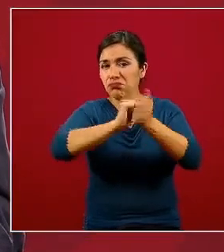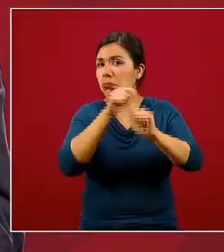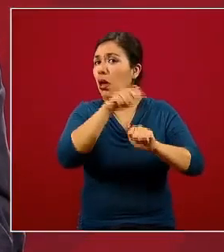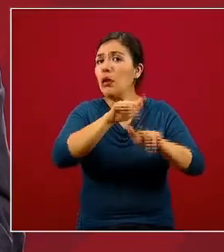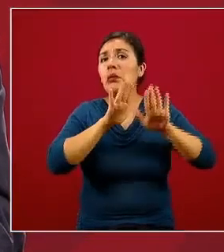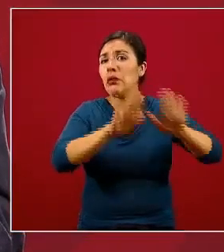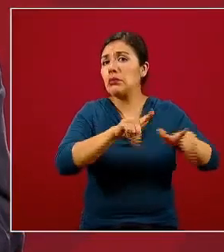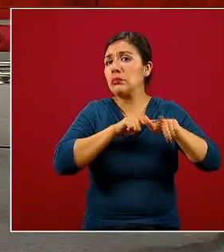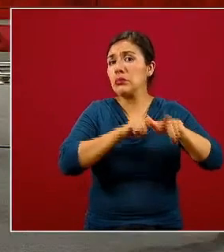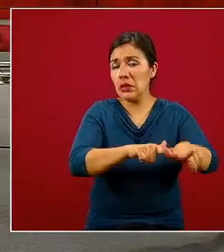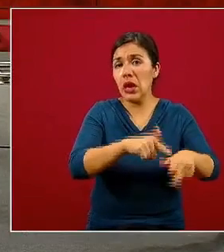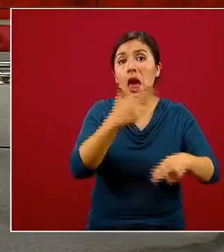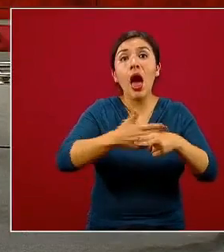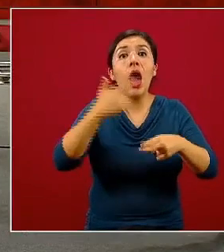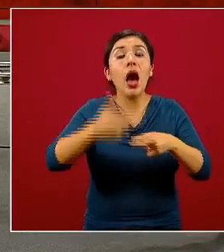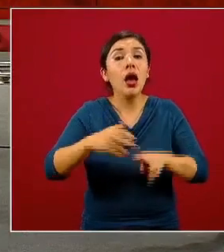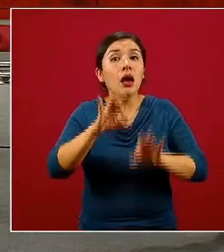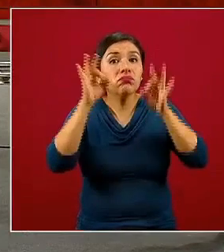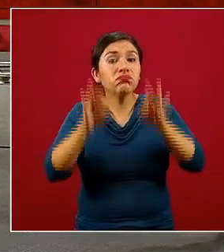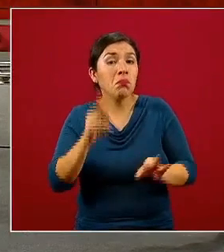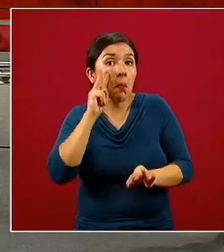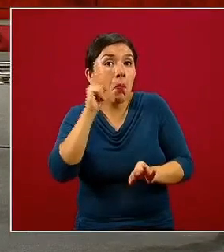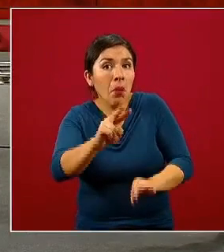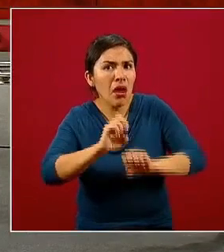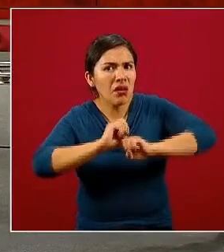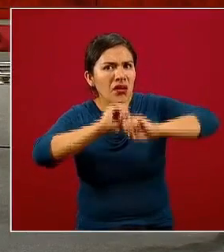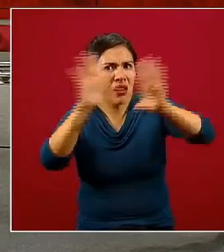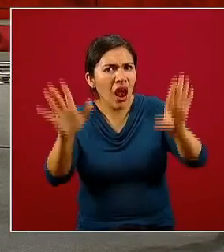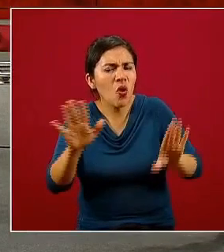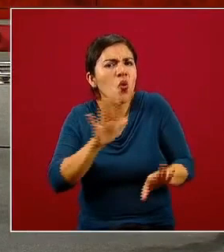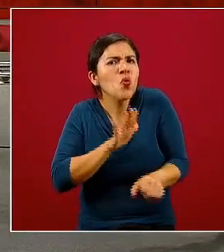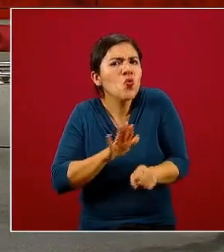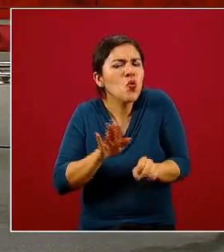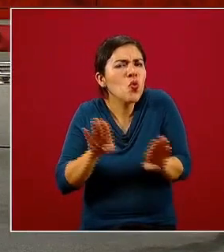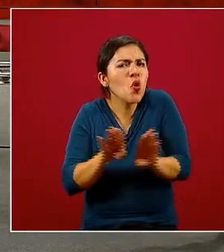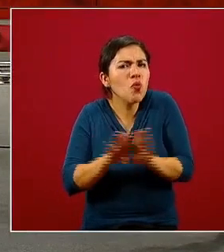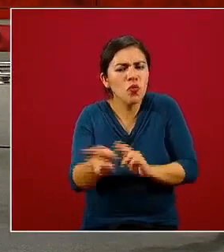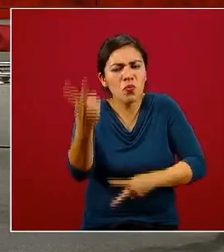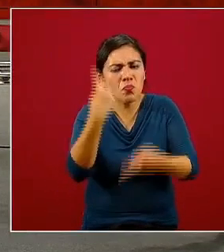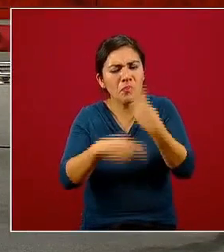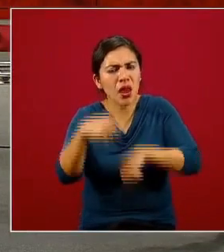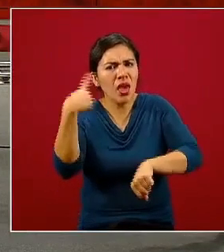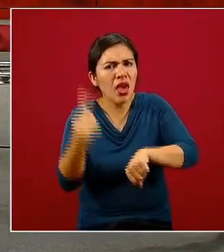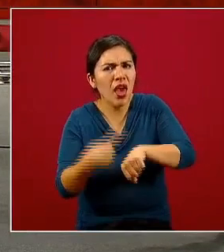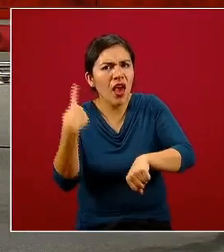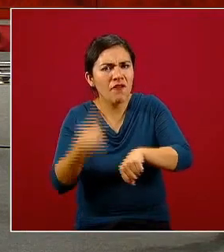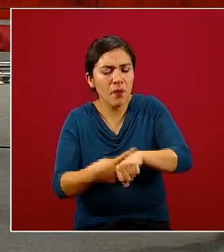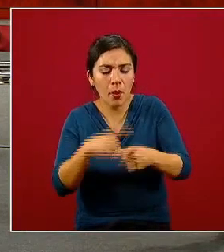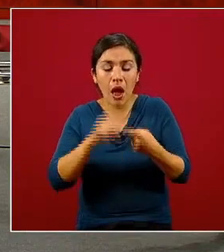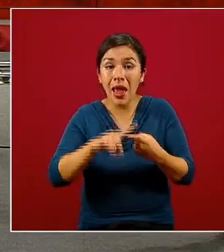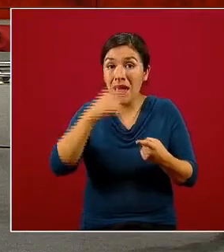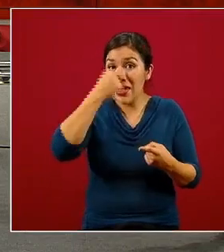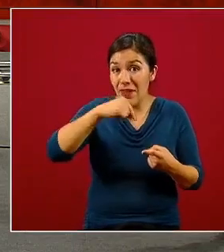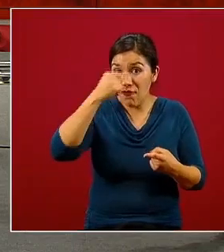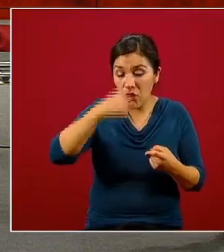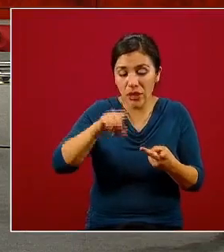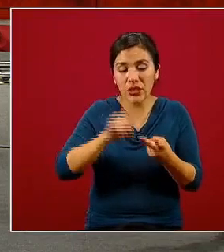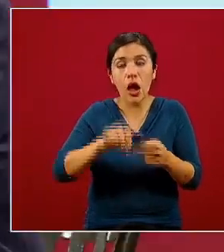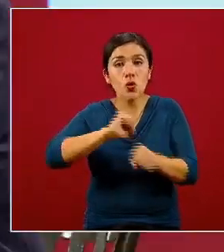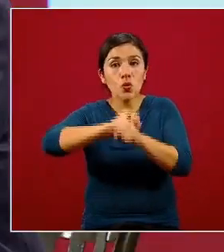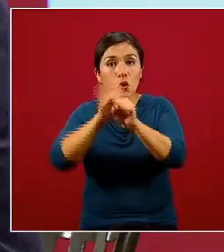seguir hasta que podamos reconocer con claridad cuál es el patrón de ocurrencia de influenza y de